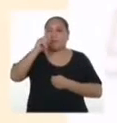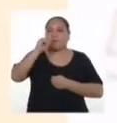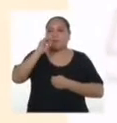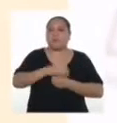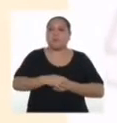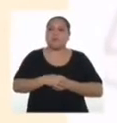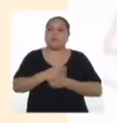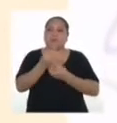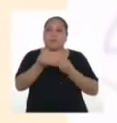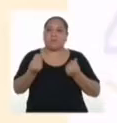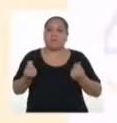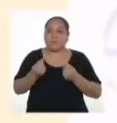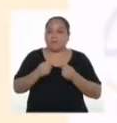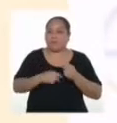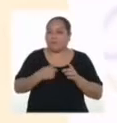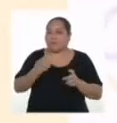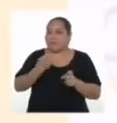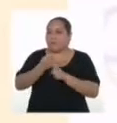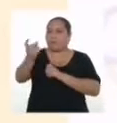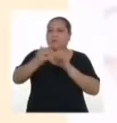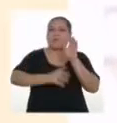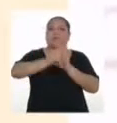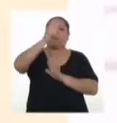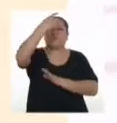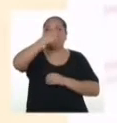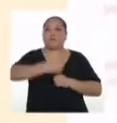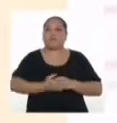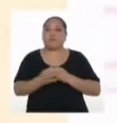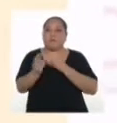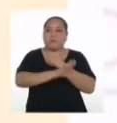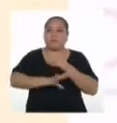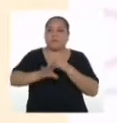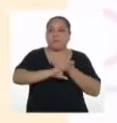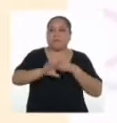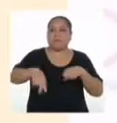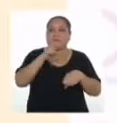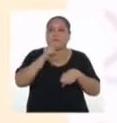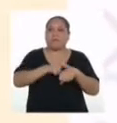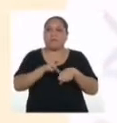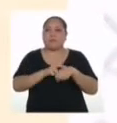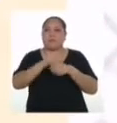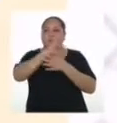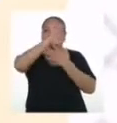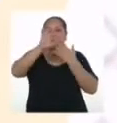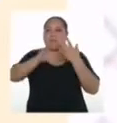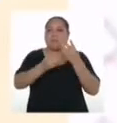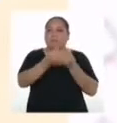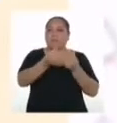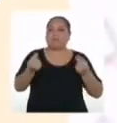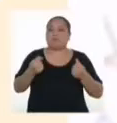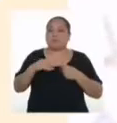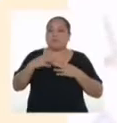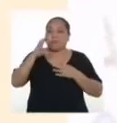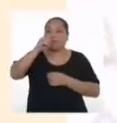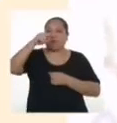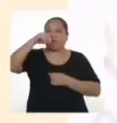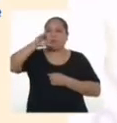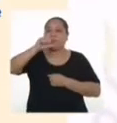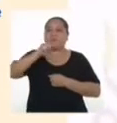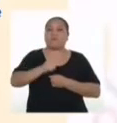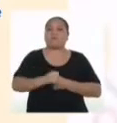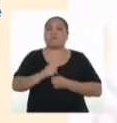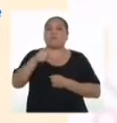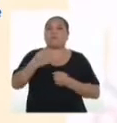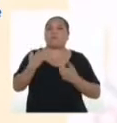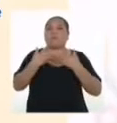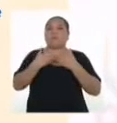que afectan el desarrollo humano. Por su base natural y características territoriales, la cuenca puede ser apreciada estrictamente como un espacio